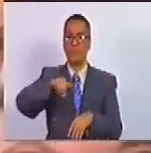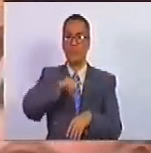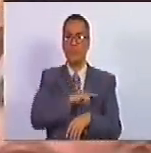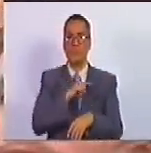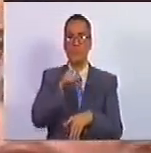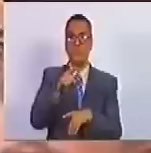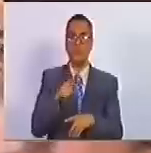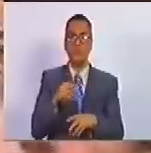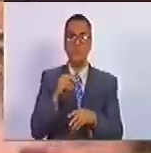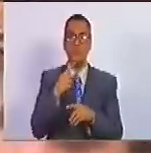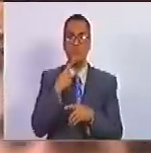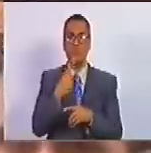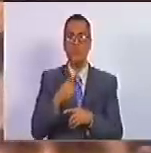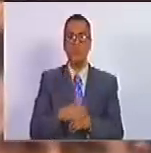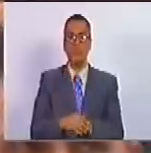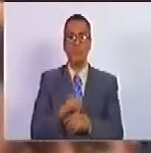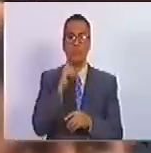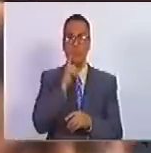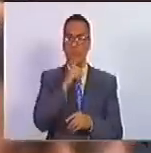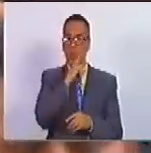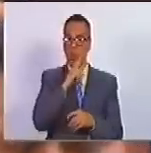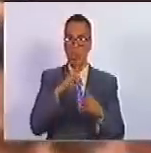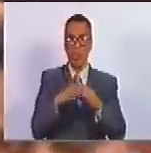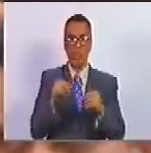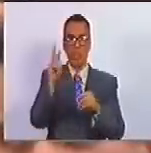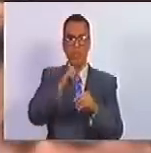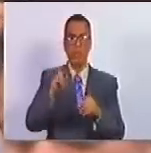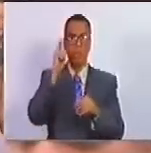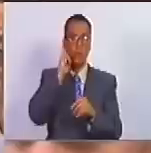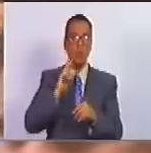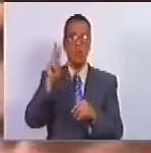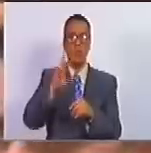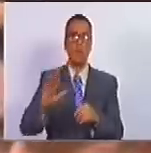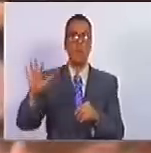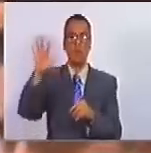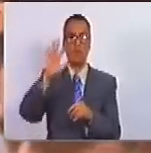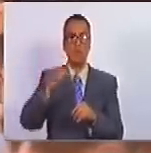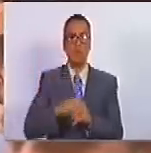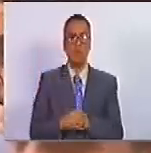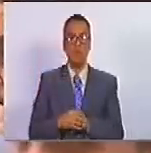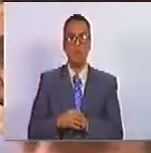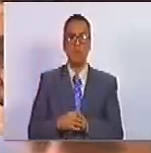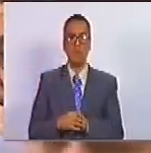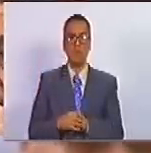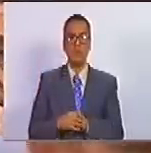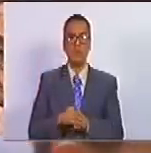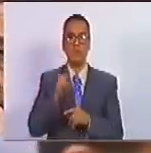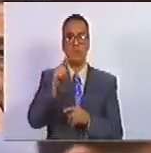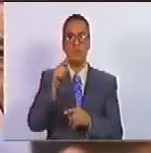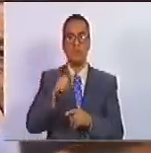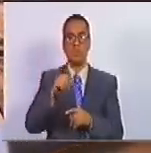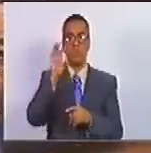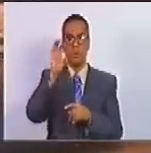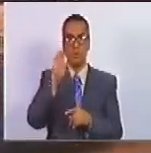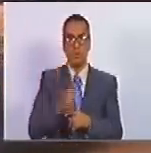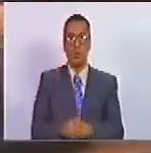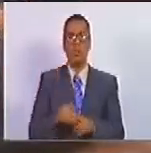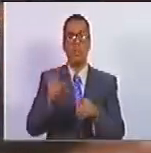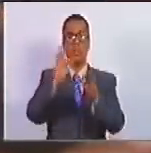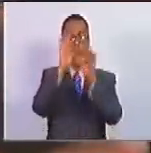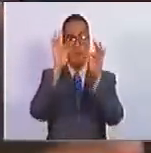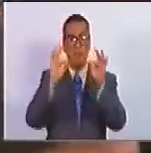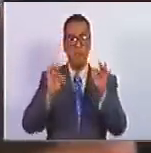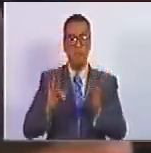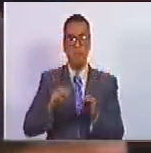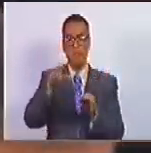le enviamos, en nombre de toda la República Bolivariana de Venezuela, que su patrona, la Virgen